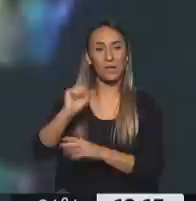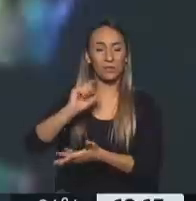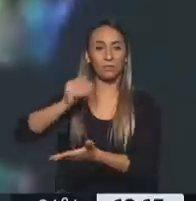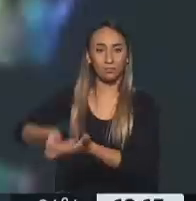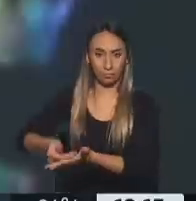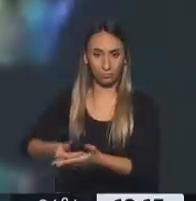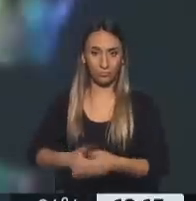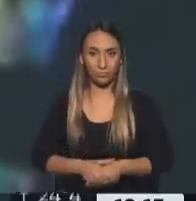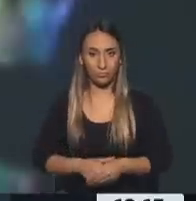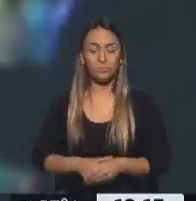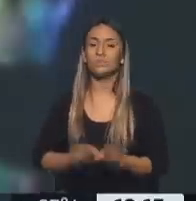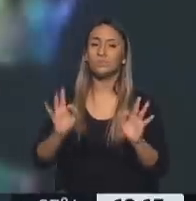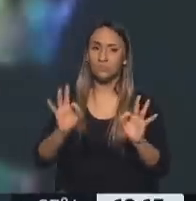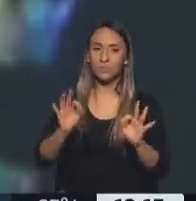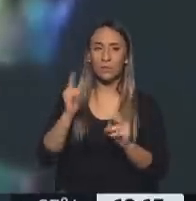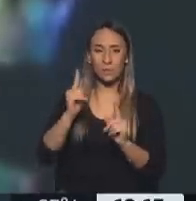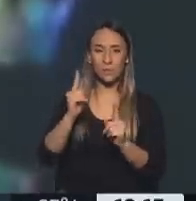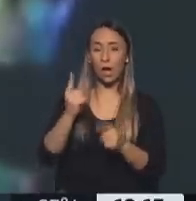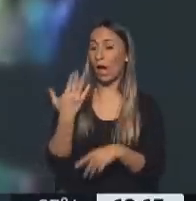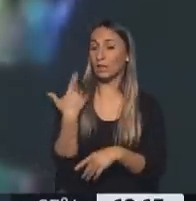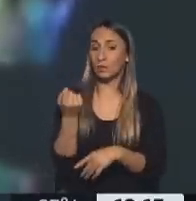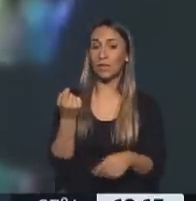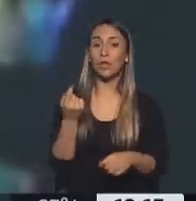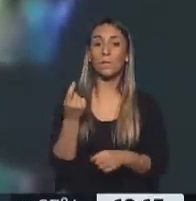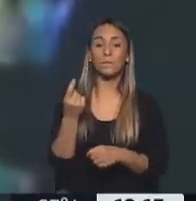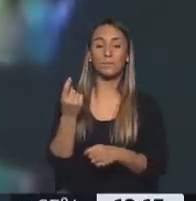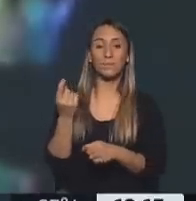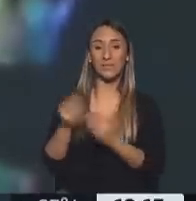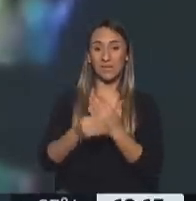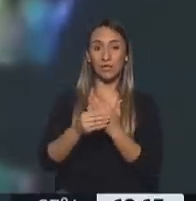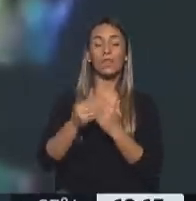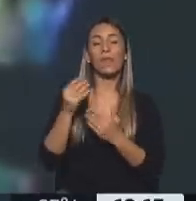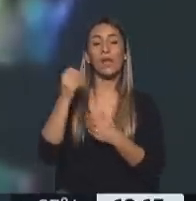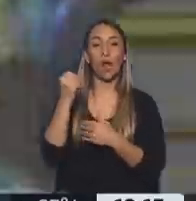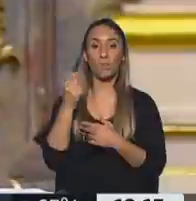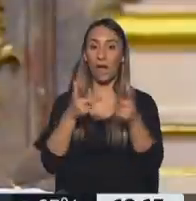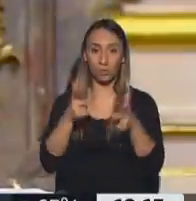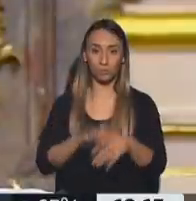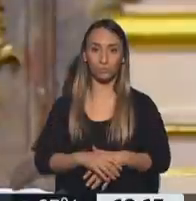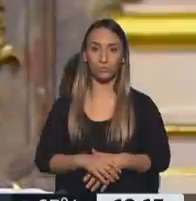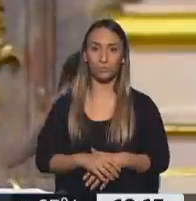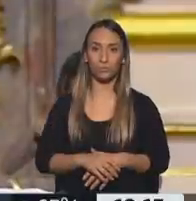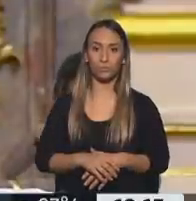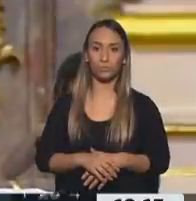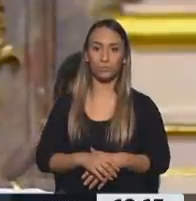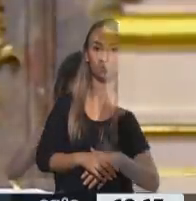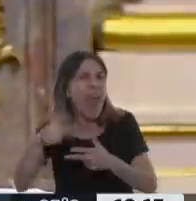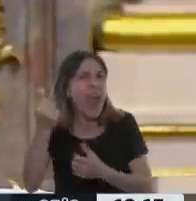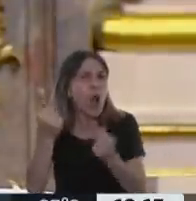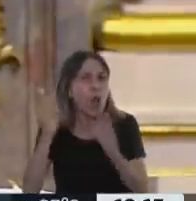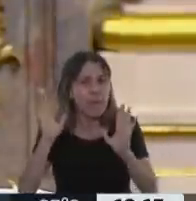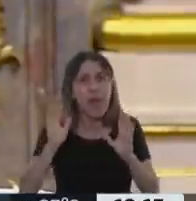caso defecto repasamos parte de lo que decía hace instantes el ministro de economía martín guzmán que tenemos recientemente